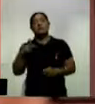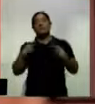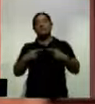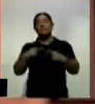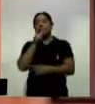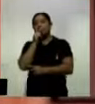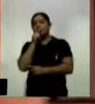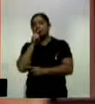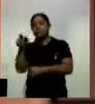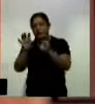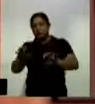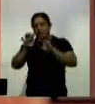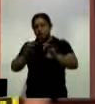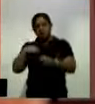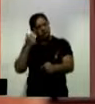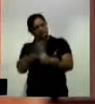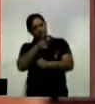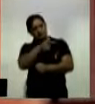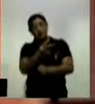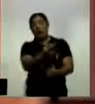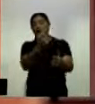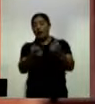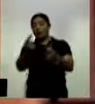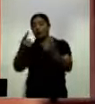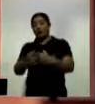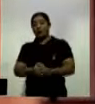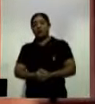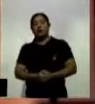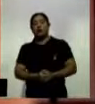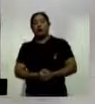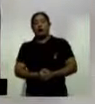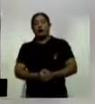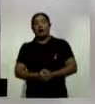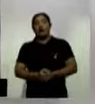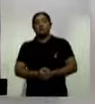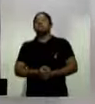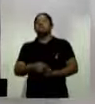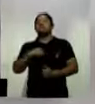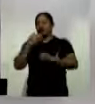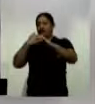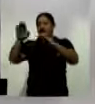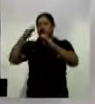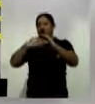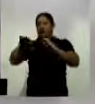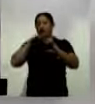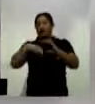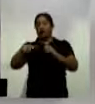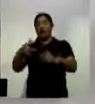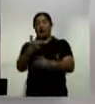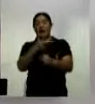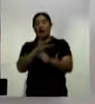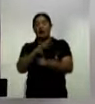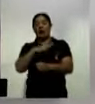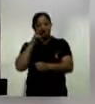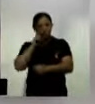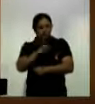Cibernética detectaron que algunos usuarios, con el propósito de denunciar materiales en los que aparecen menores de edad en situaciones sensibles, comparten los links a